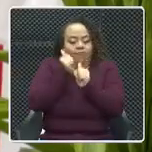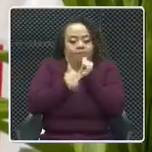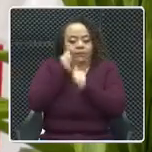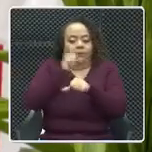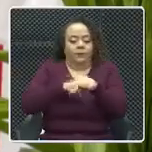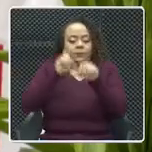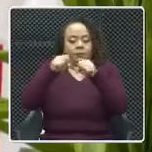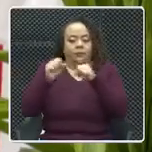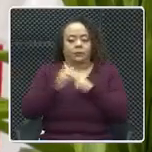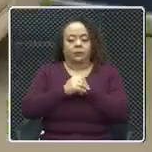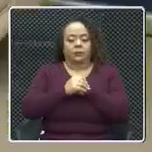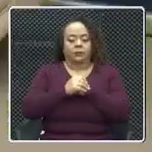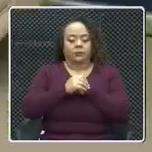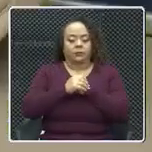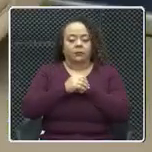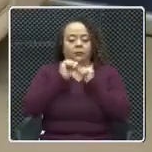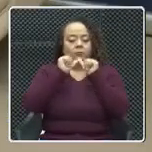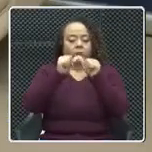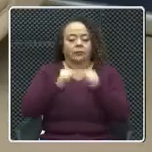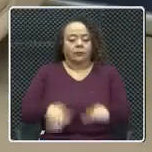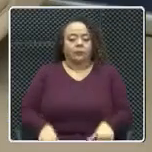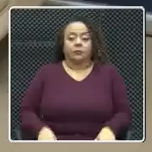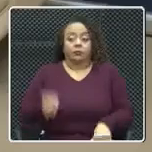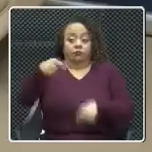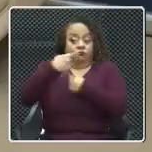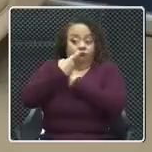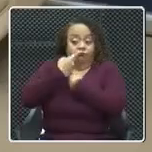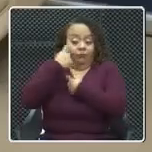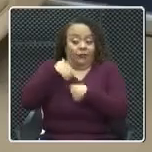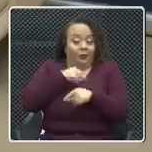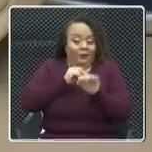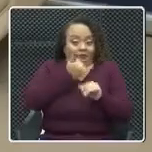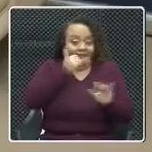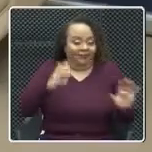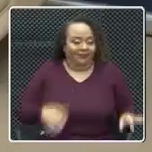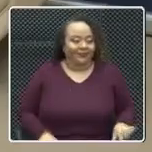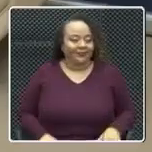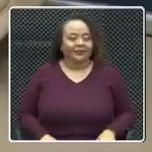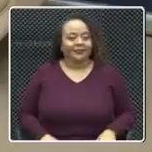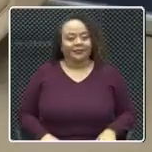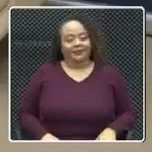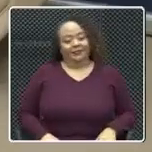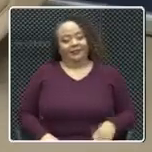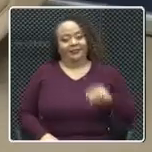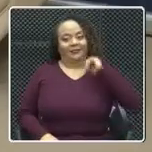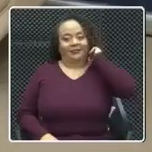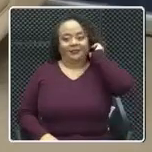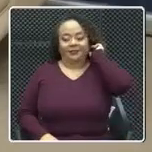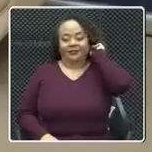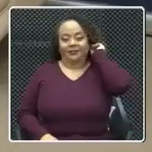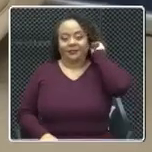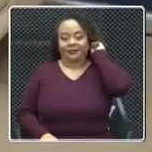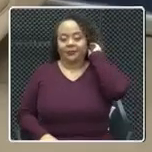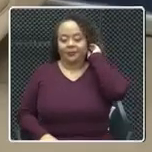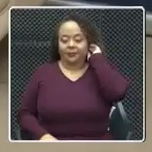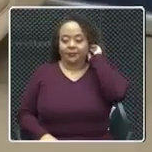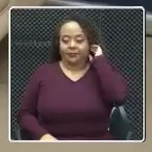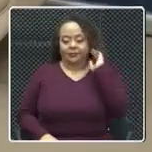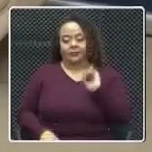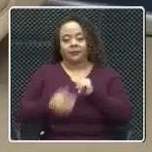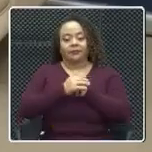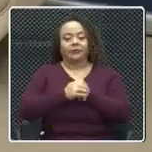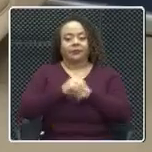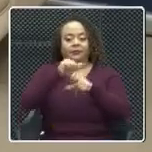Claro. Correcto. ¿Verdad? Ok. Continuamos. Ustedes me corrigen si yo estoy equivocado, no, por favor. No. Adelante. Con toda confianza. ¿Cuál es la